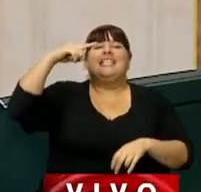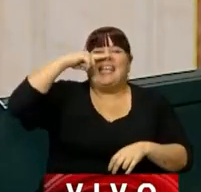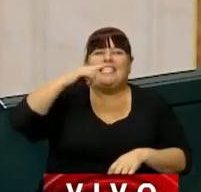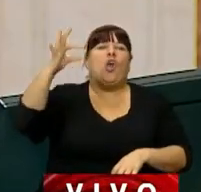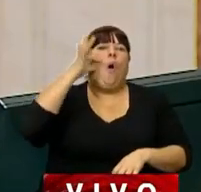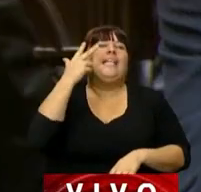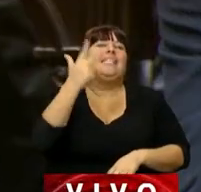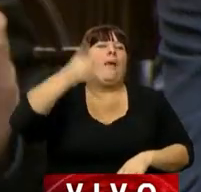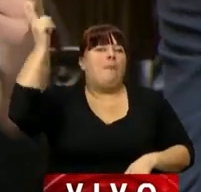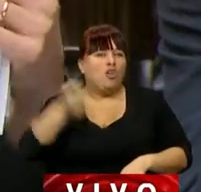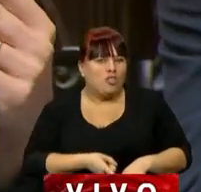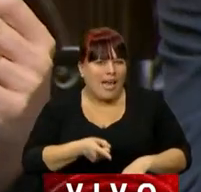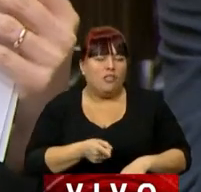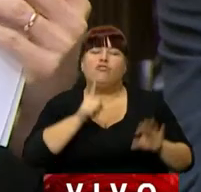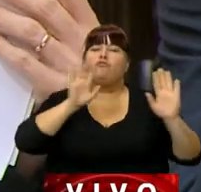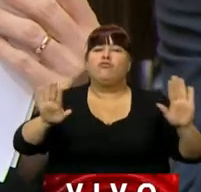43